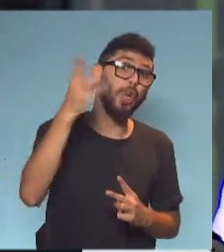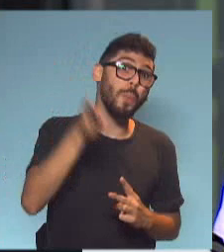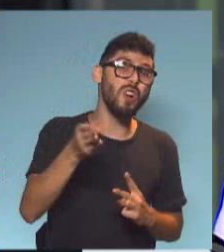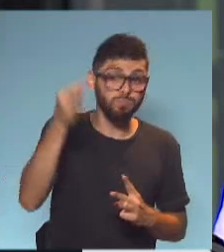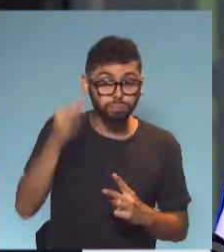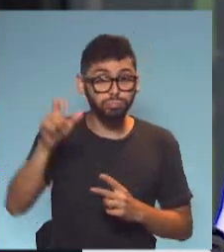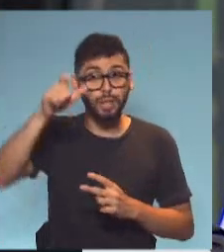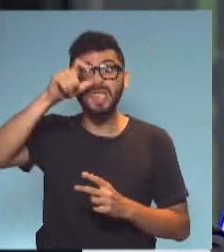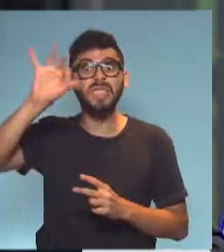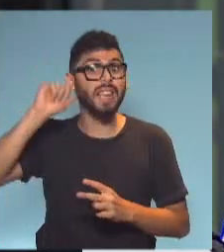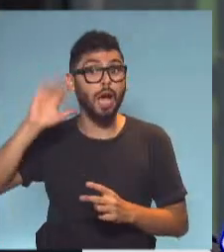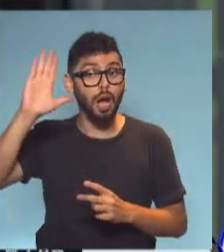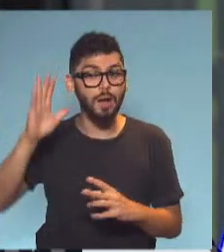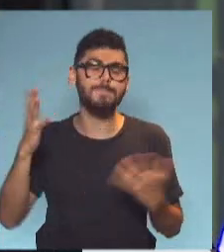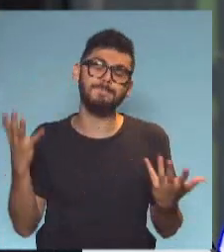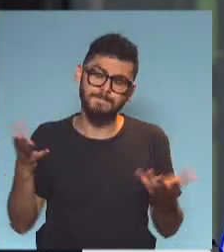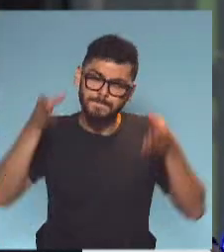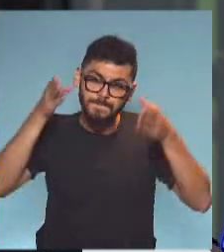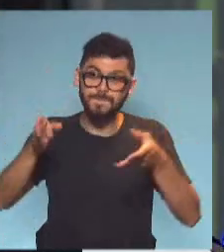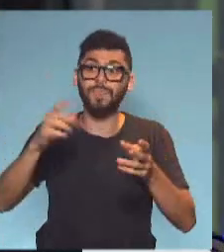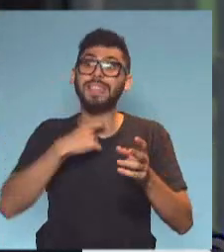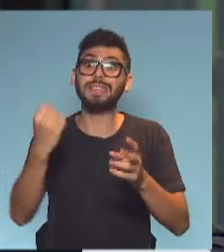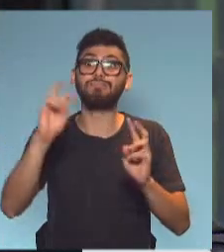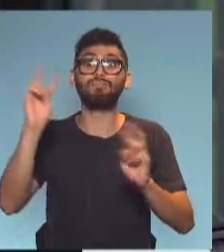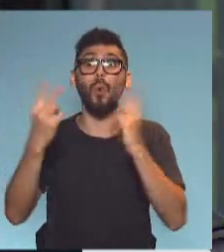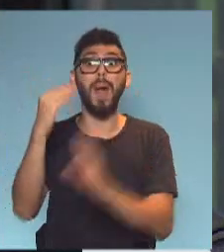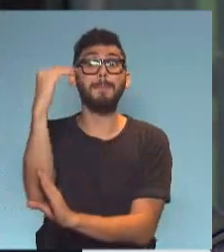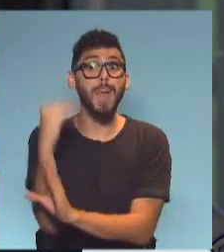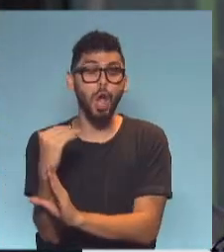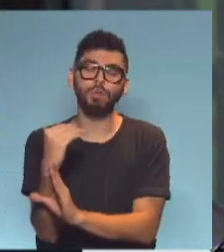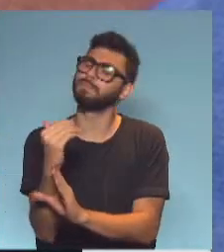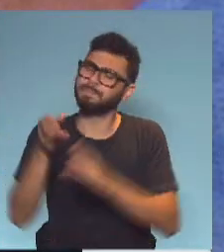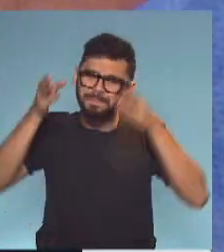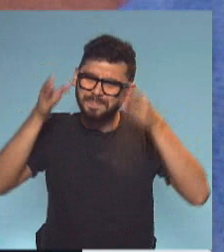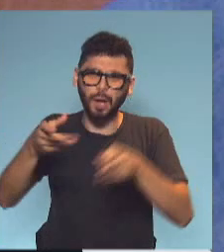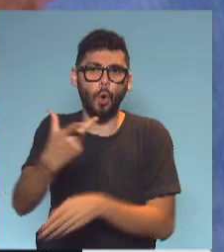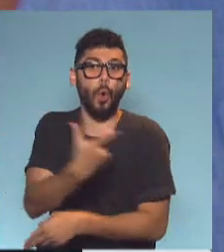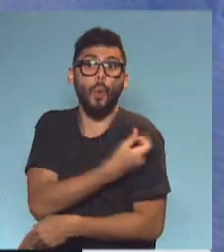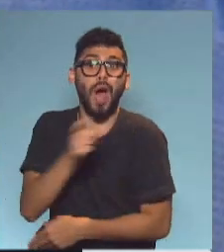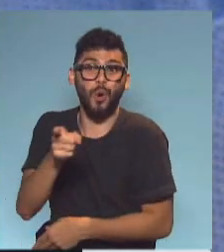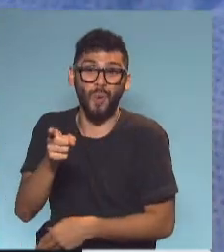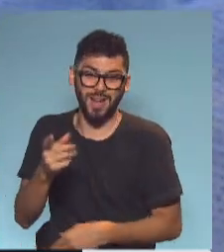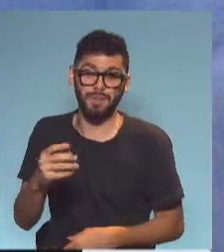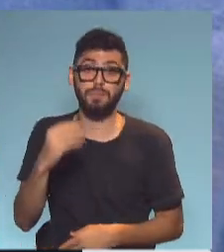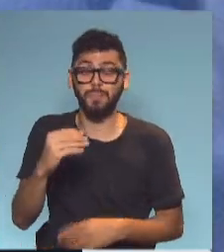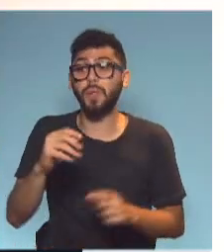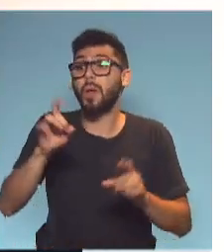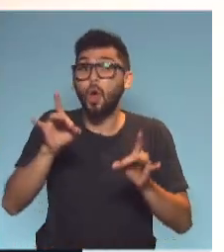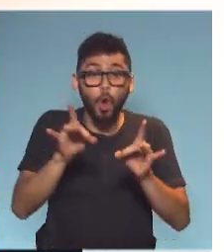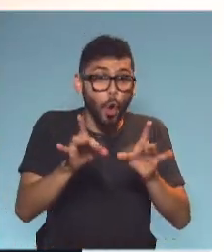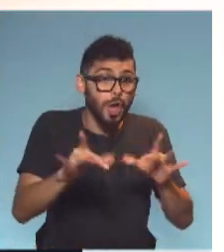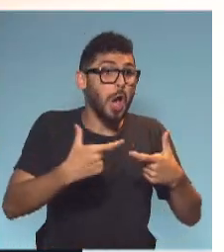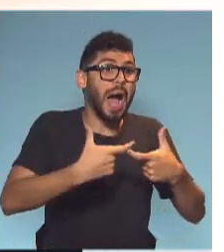que en este contexto, con el objeto de bajar la mortalidad, la vacunación de este grupo es clave porque aunque tengamos casos, aunque